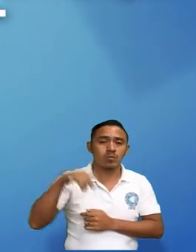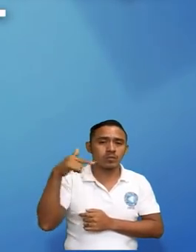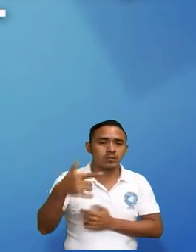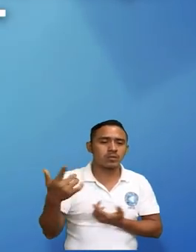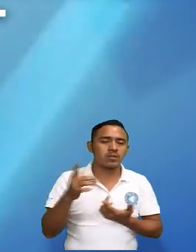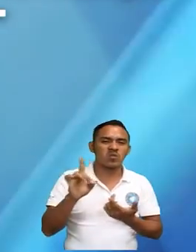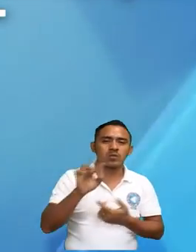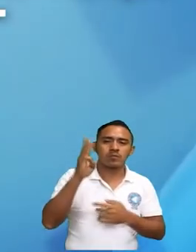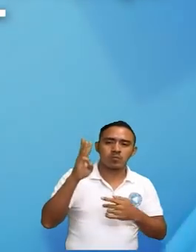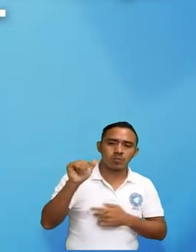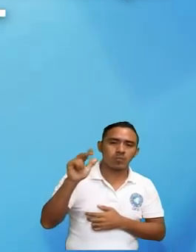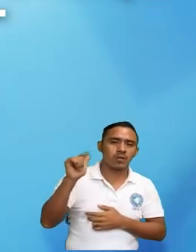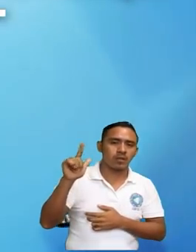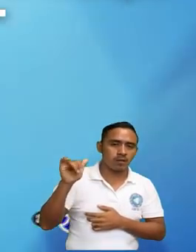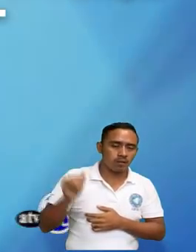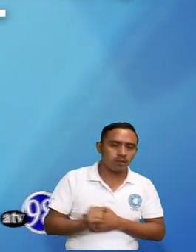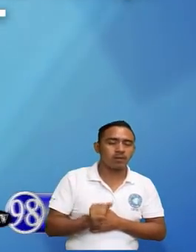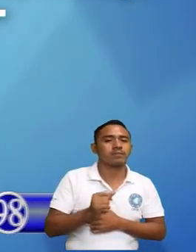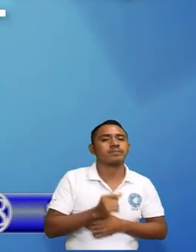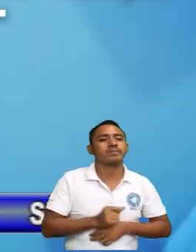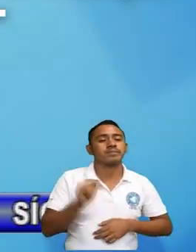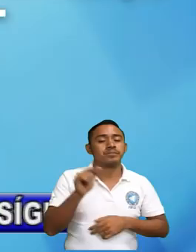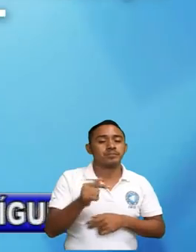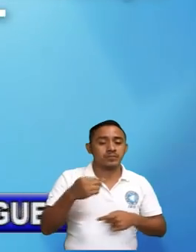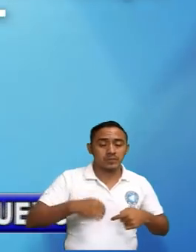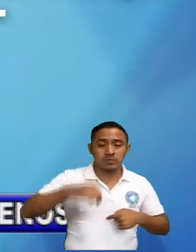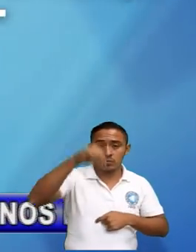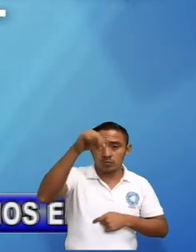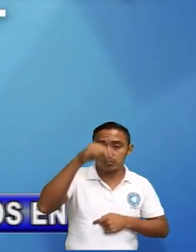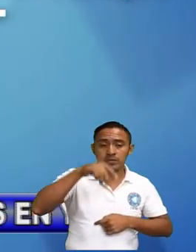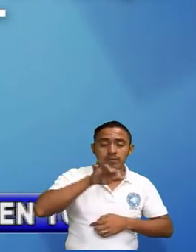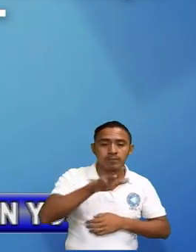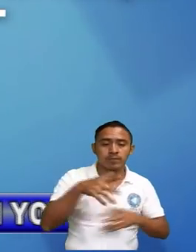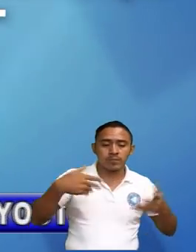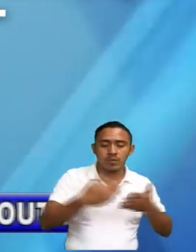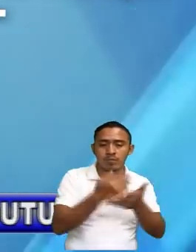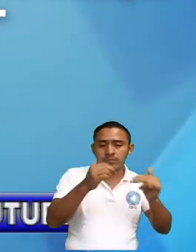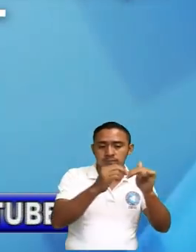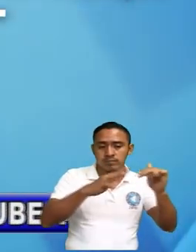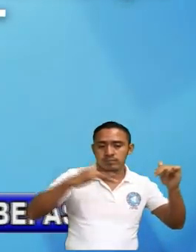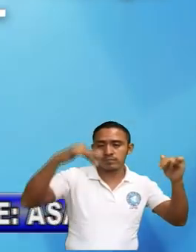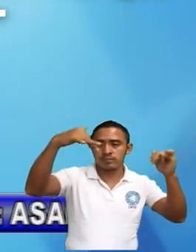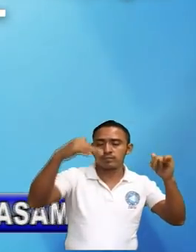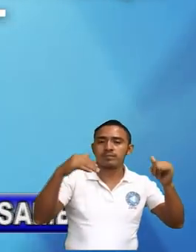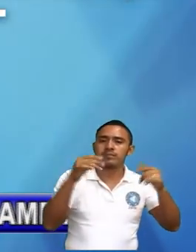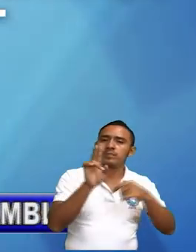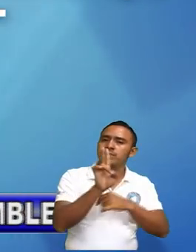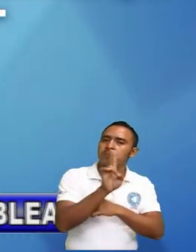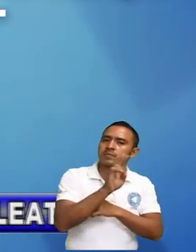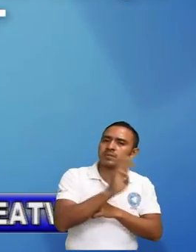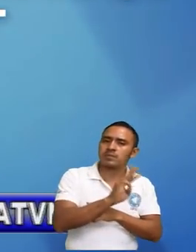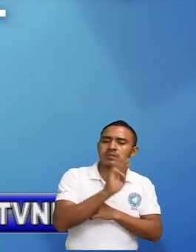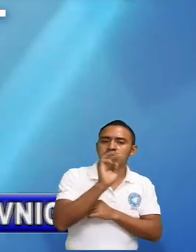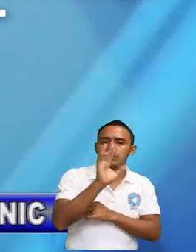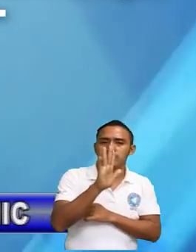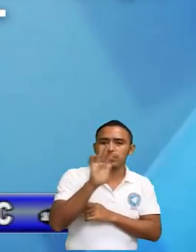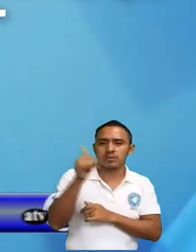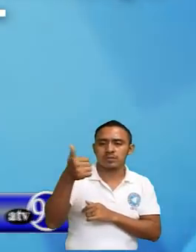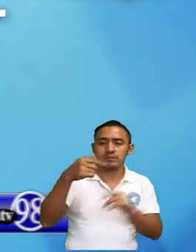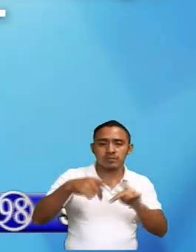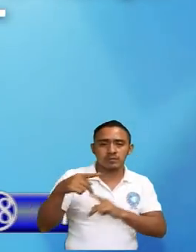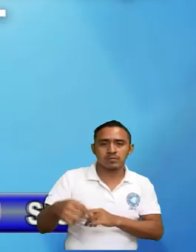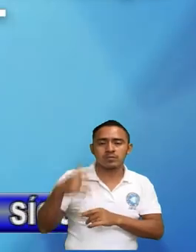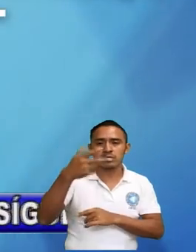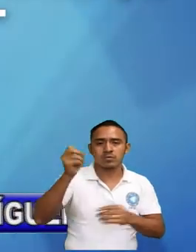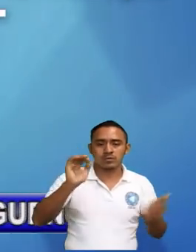municipio de Huaslala, región autónoma de la costa Caribe Norte, estrenando energía eléctrica con 356 hermanos y hermanas de